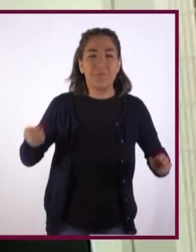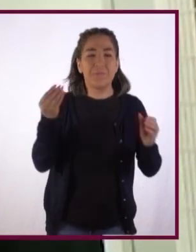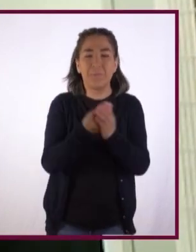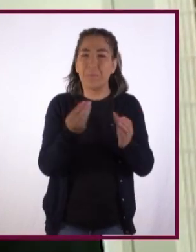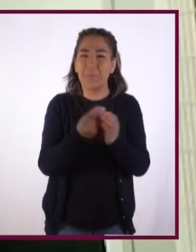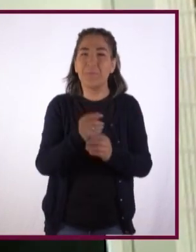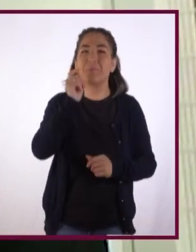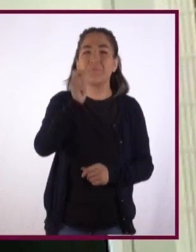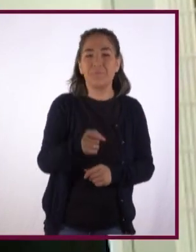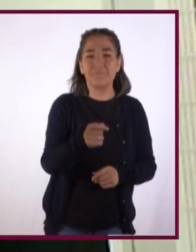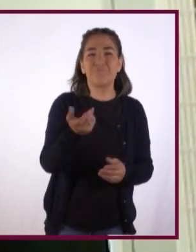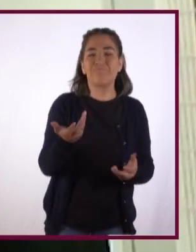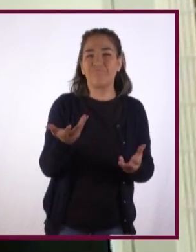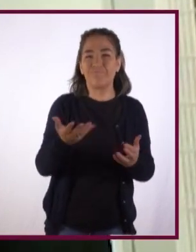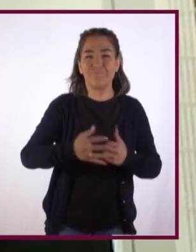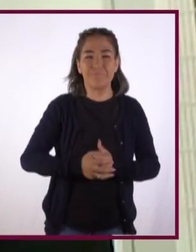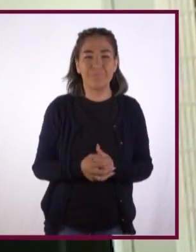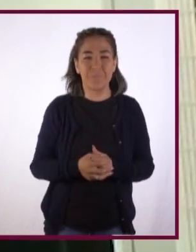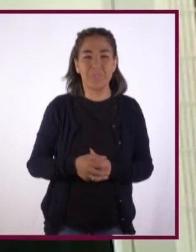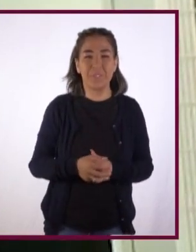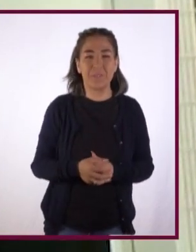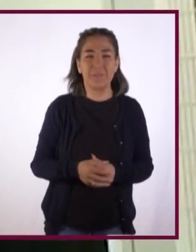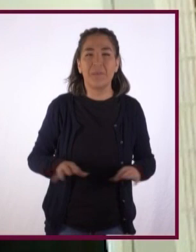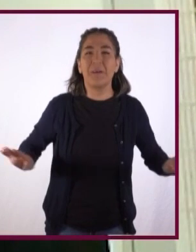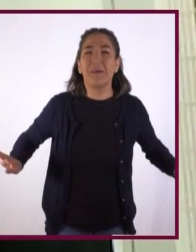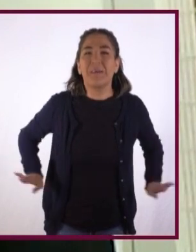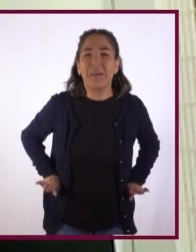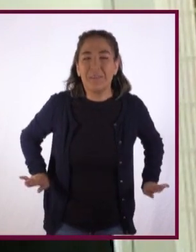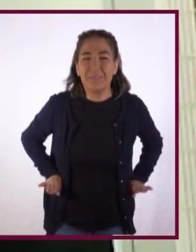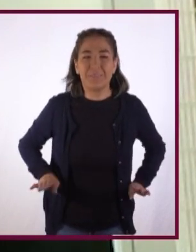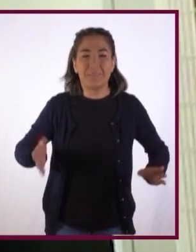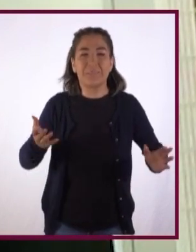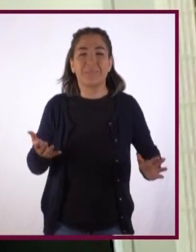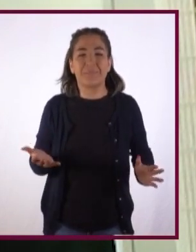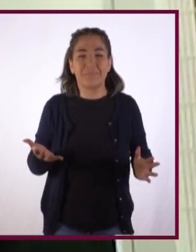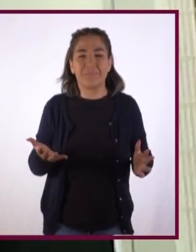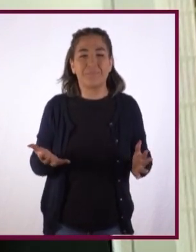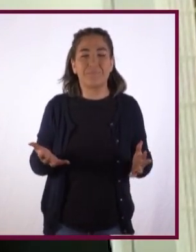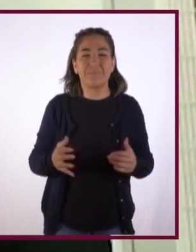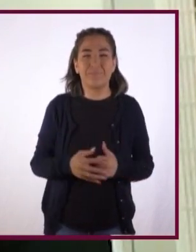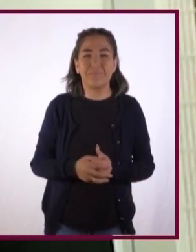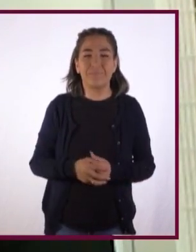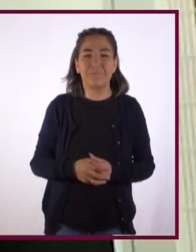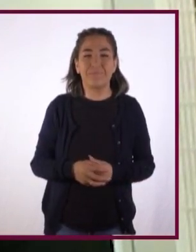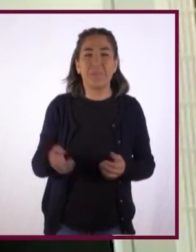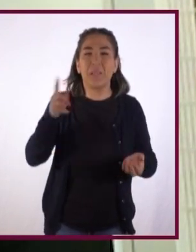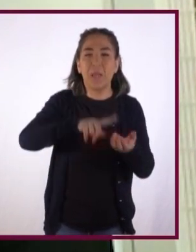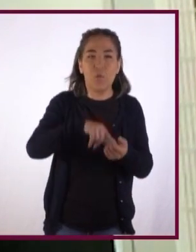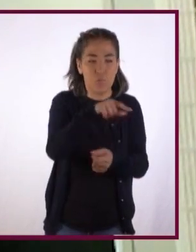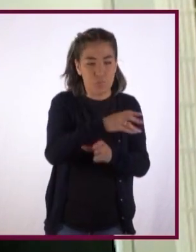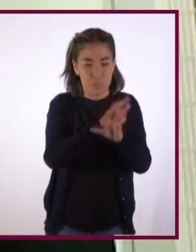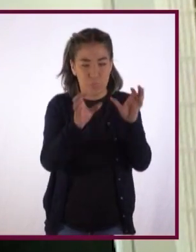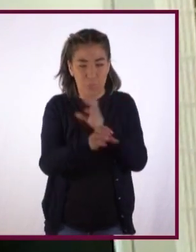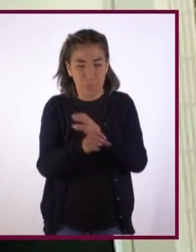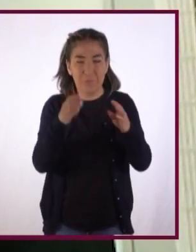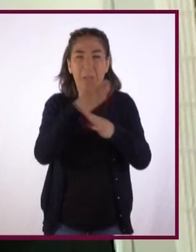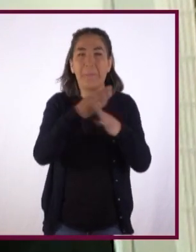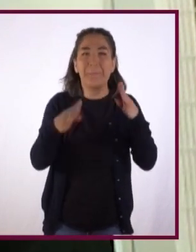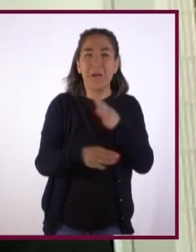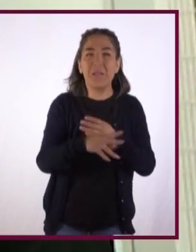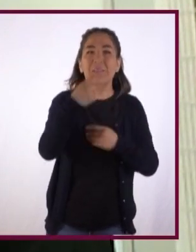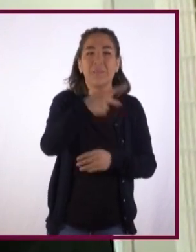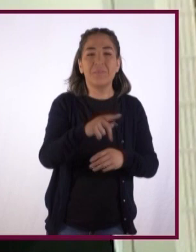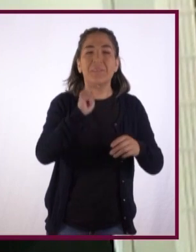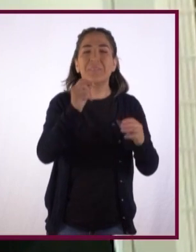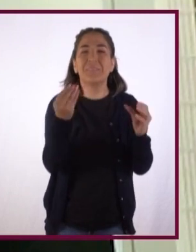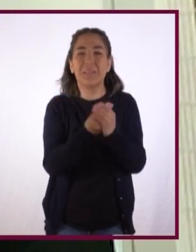de los materiales tienen que ver con todas aquellas características, comportamientos de un cuerpo, de la materia más bien,